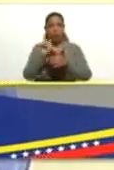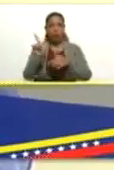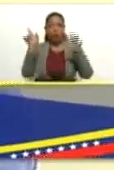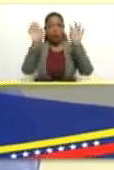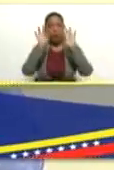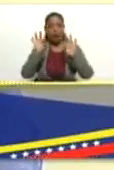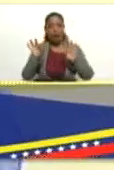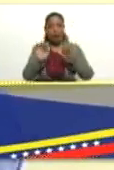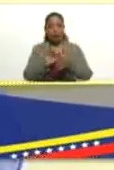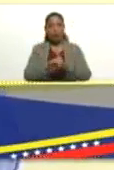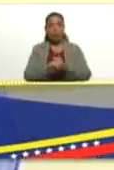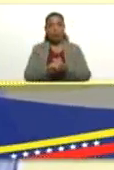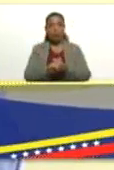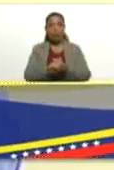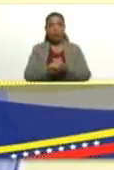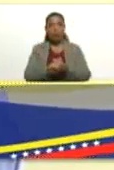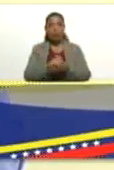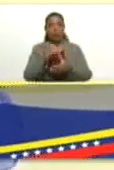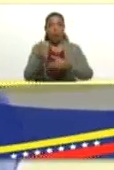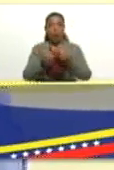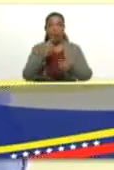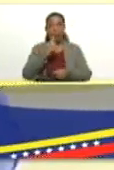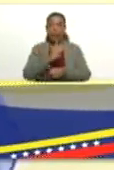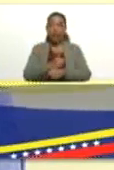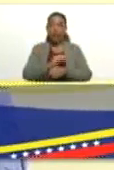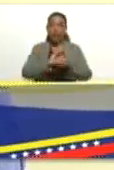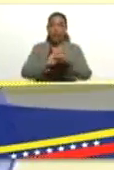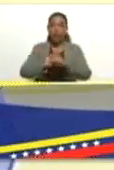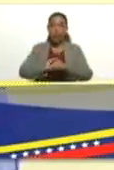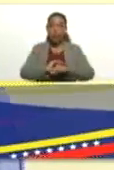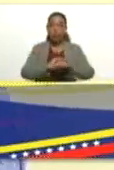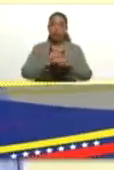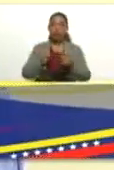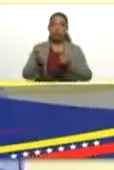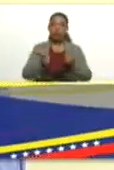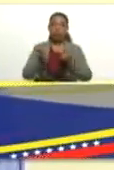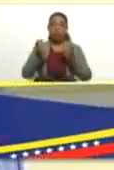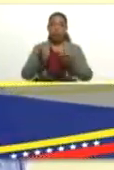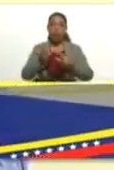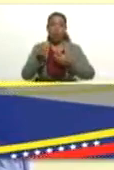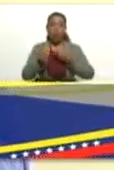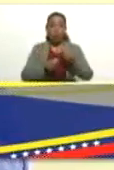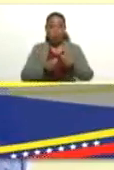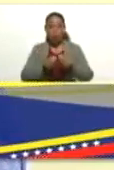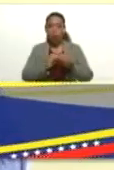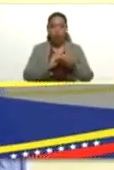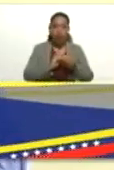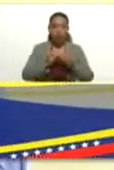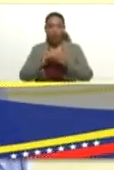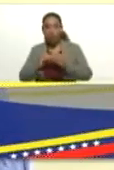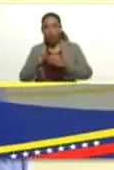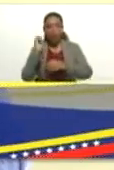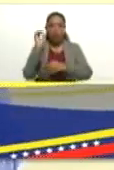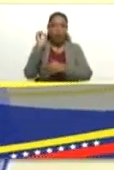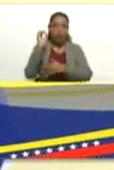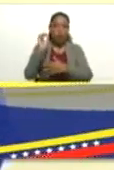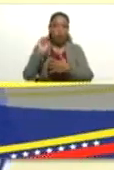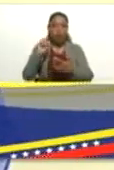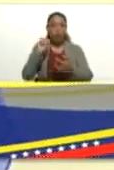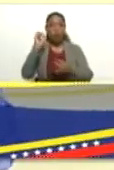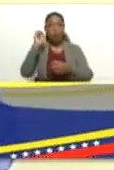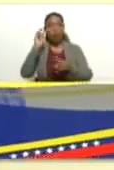metodología, la forma en que deben convocarse, regir, tomar decisiones y funcionar las asambleas de